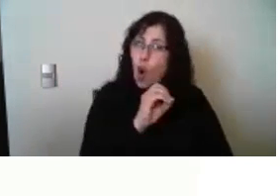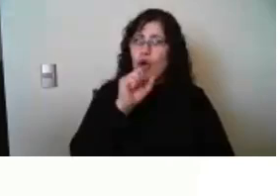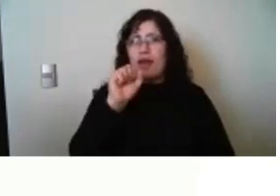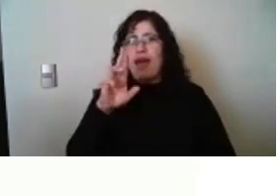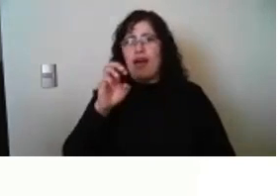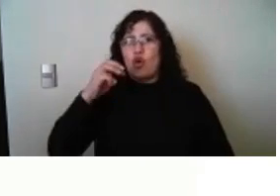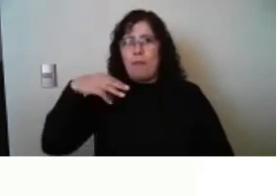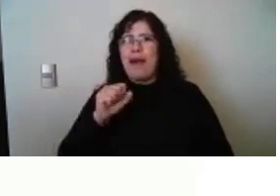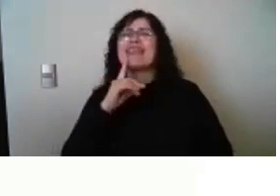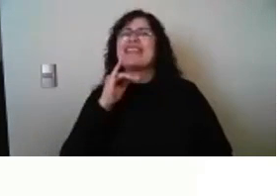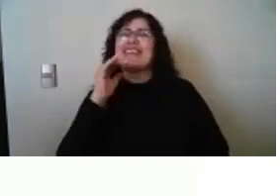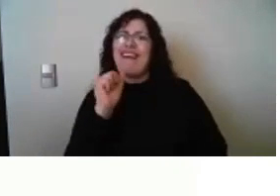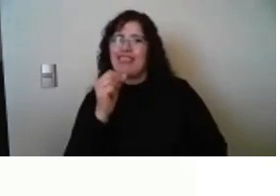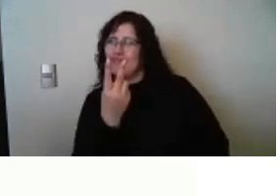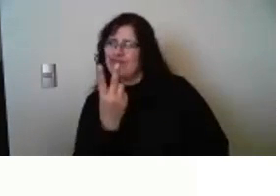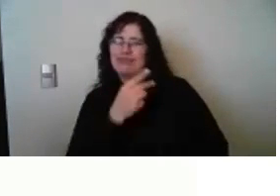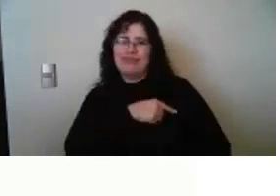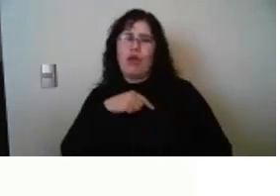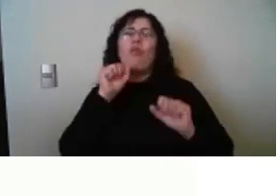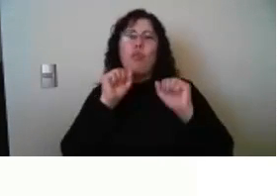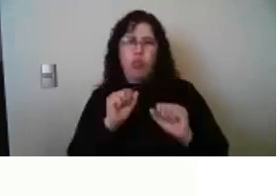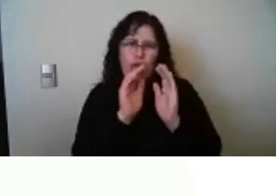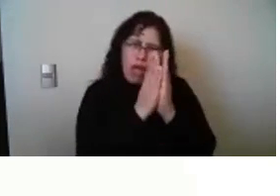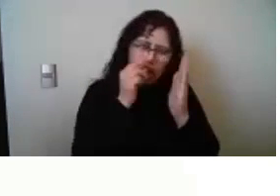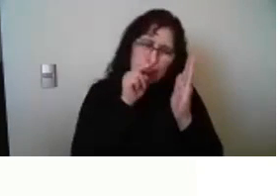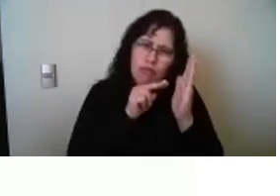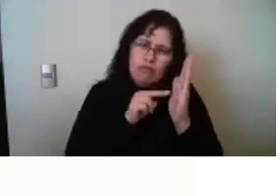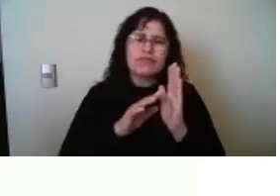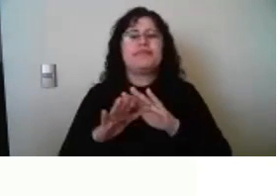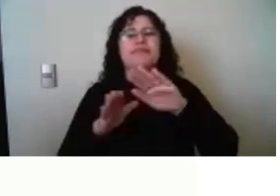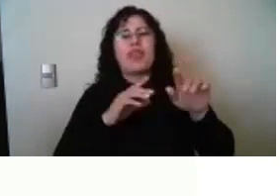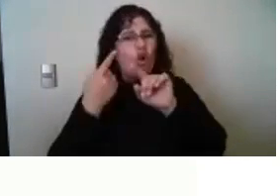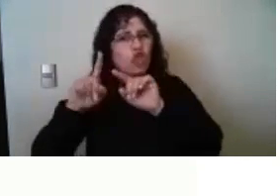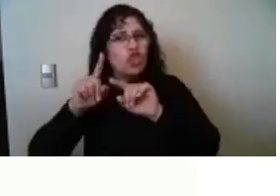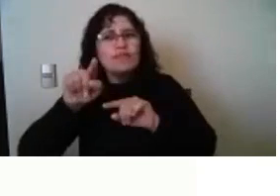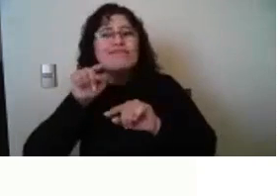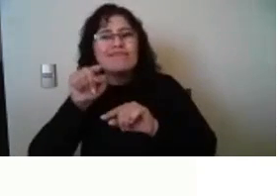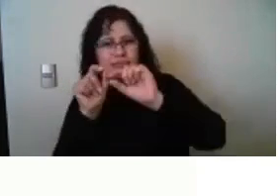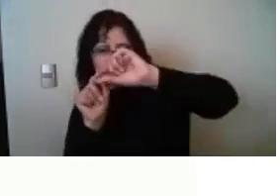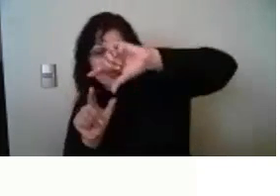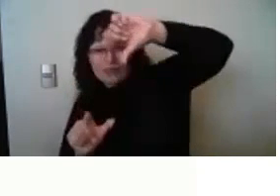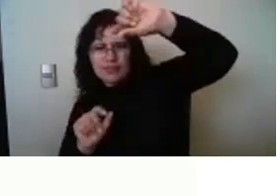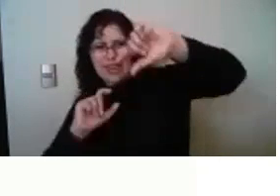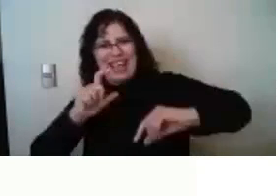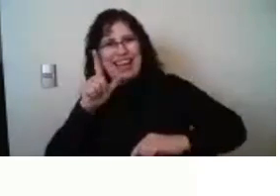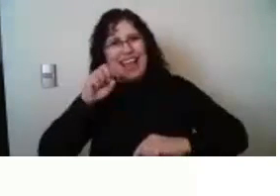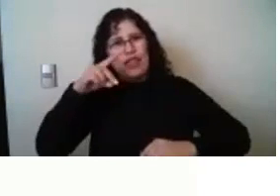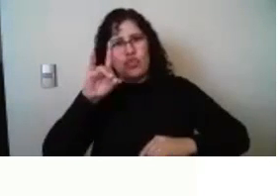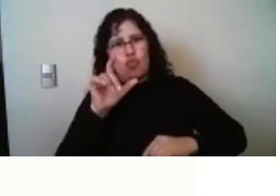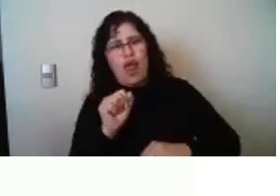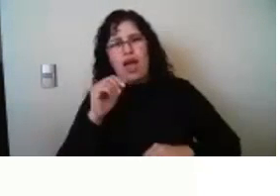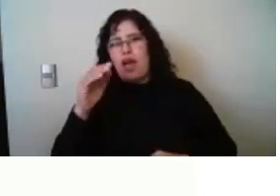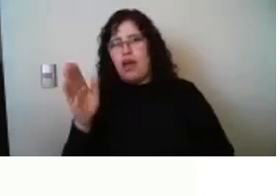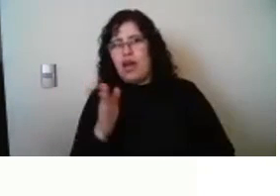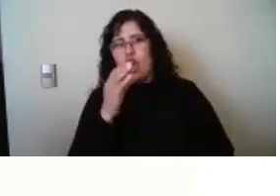¿Qué otro elemento anatómico tenemos? Una glándula, denominada glándula olfatoria, que va a producir